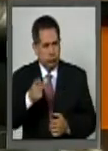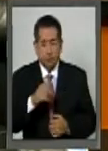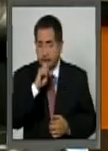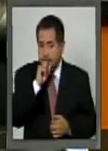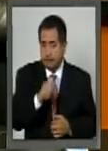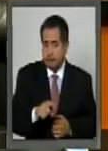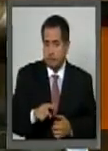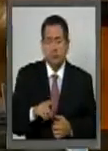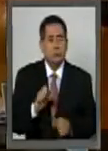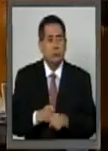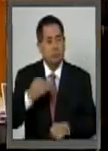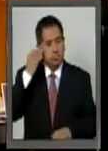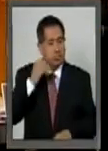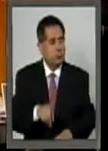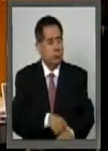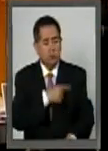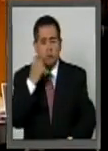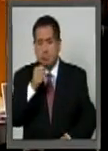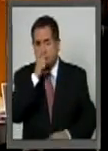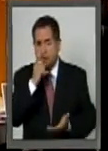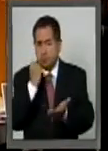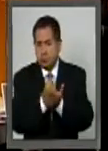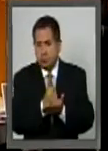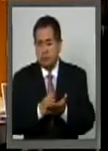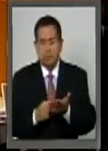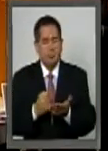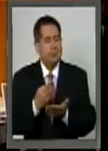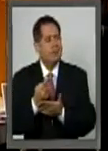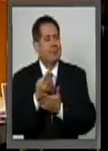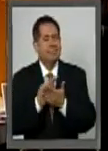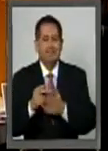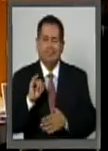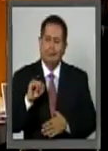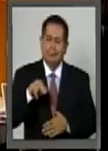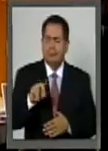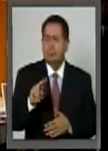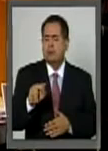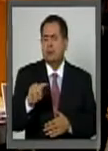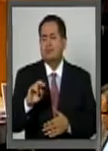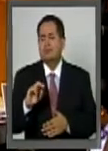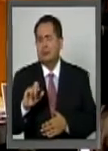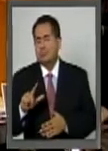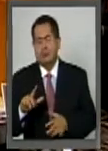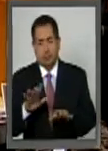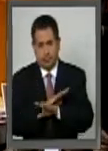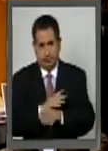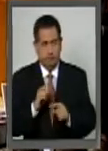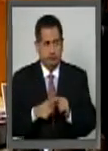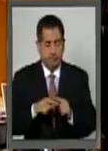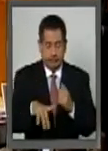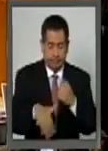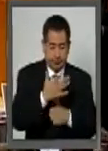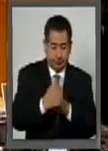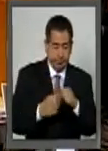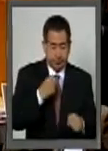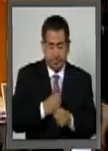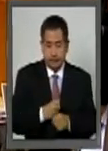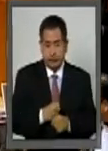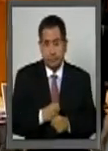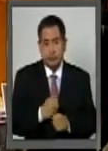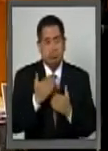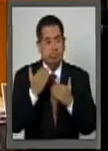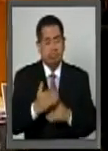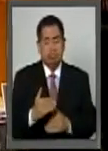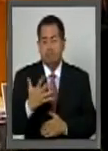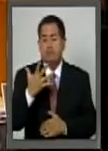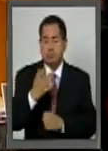También la duración del registro de diseños industriales se modifica de 15 años improrrogables a 5